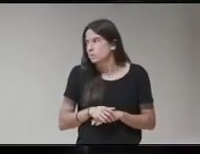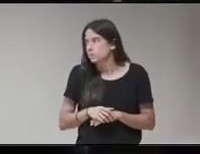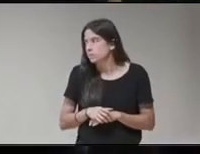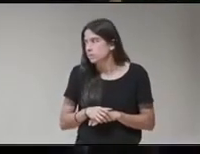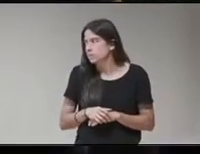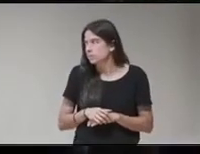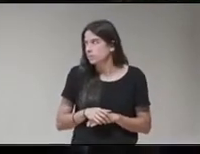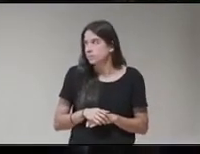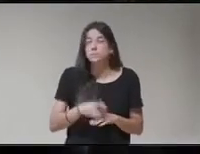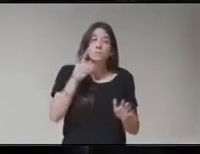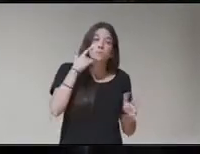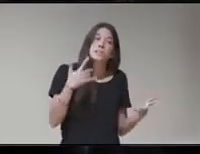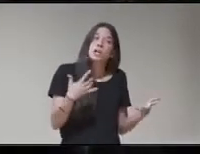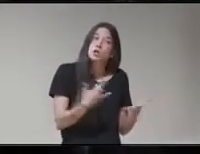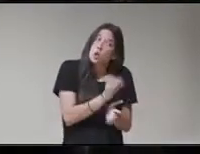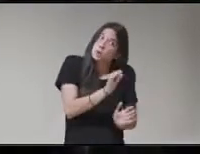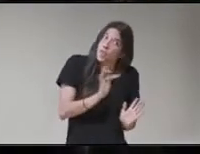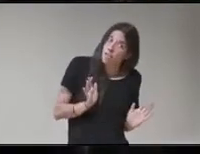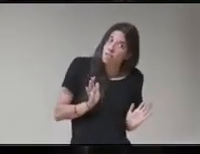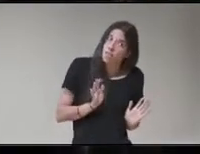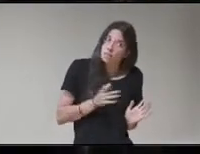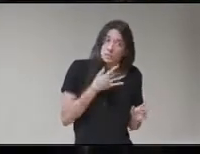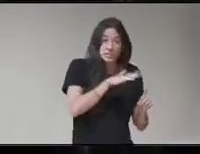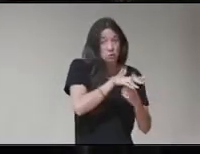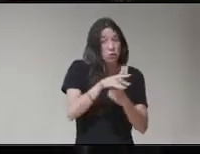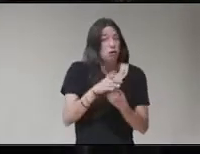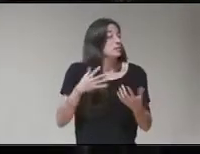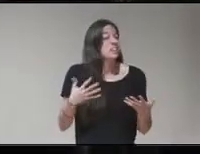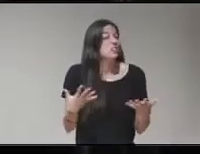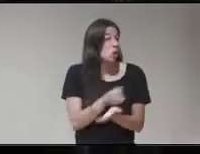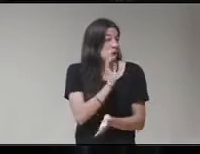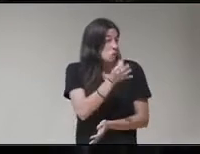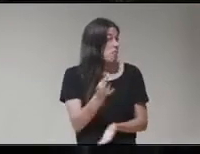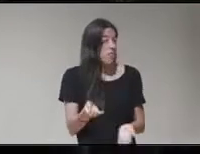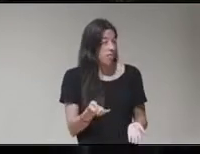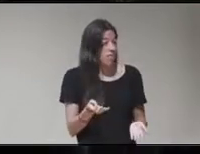todo es verdad. Estas esas situaciones en que todo es verdad. Hay